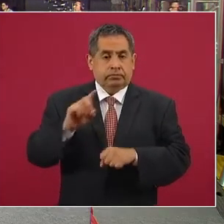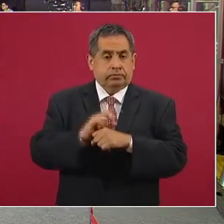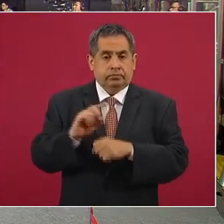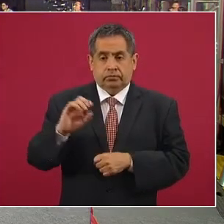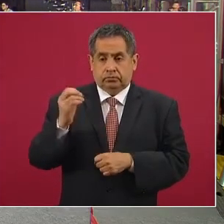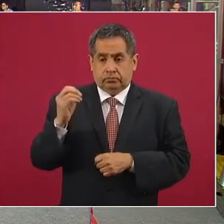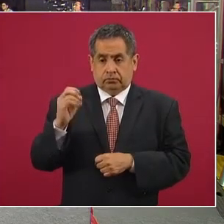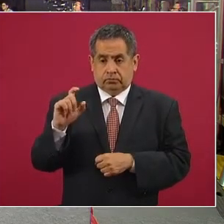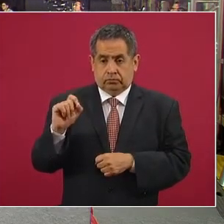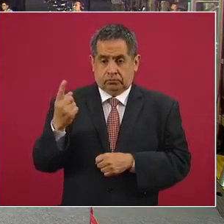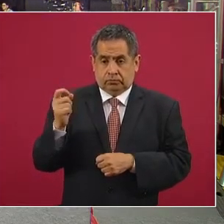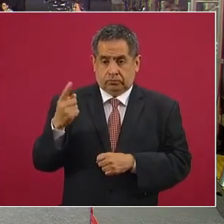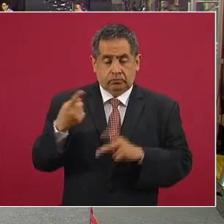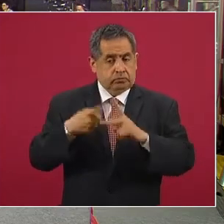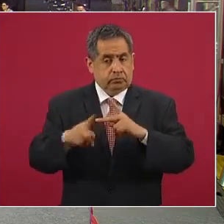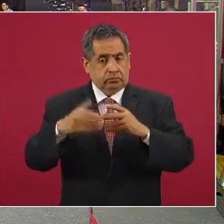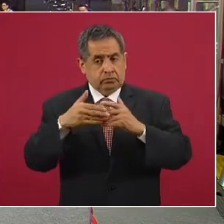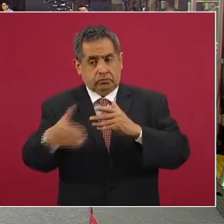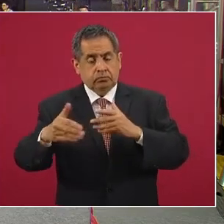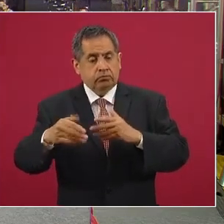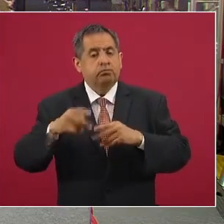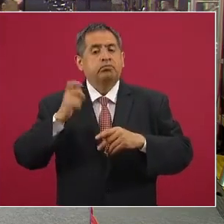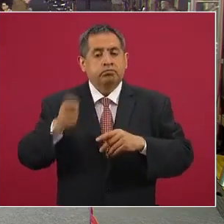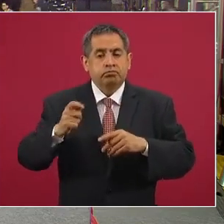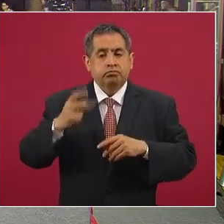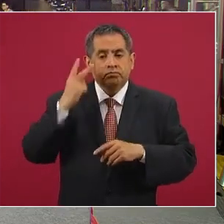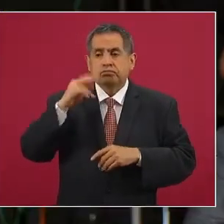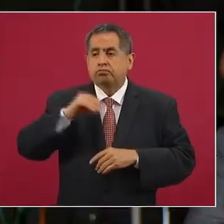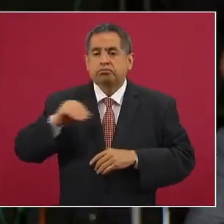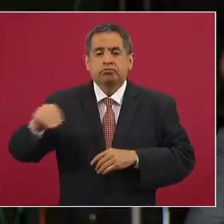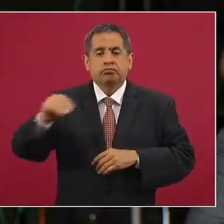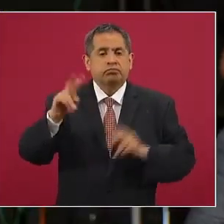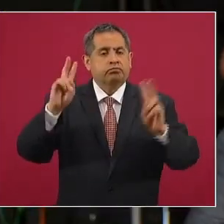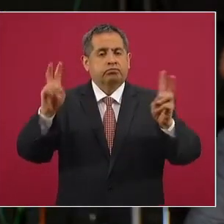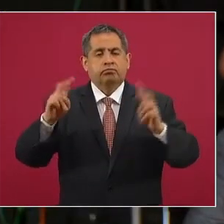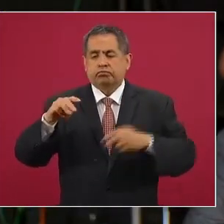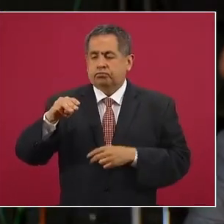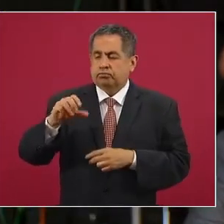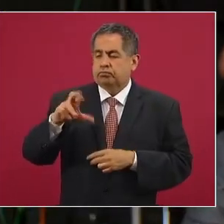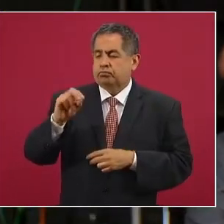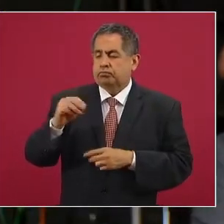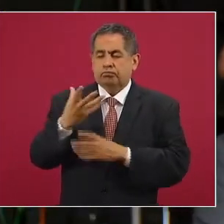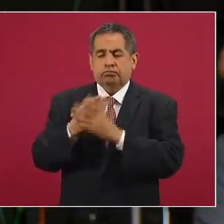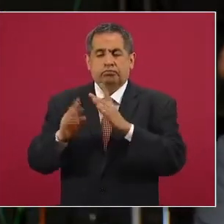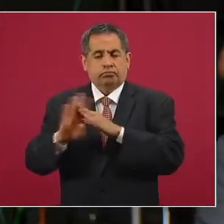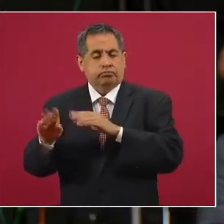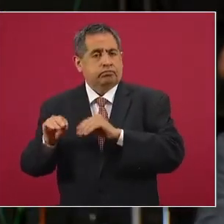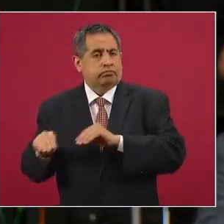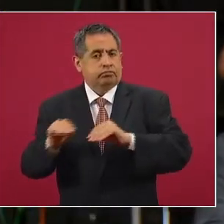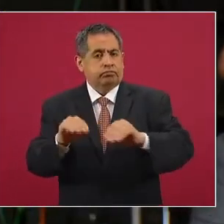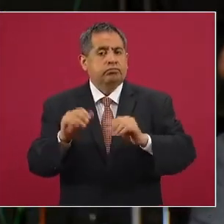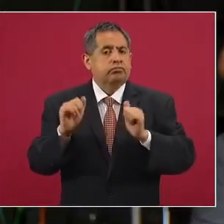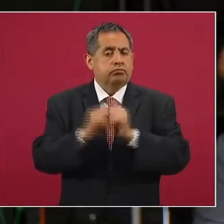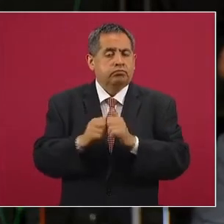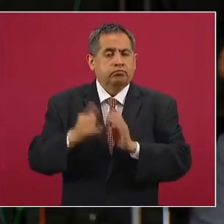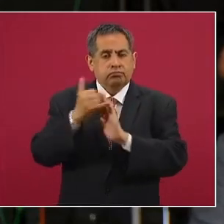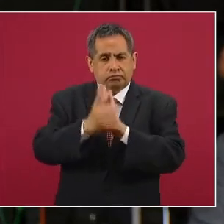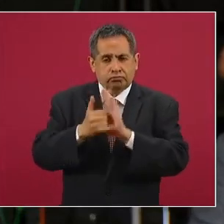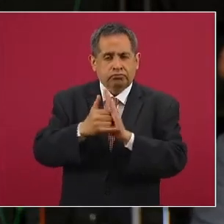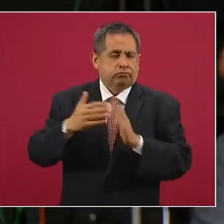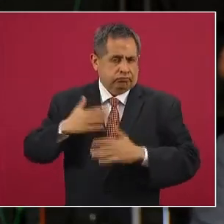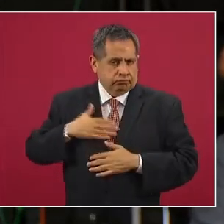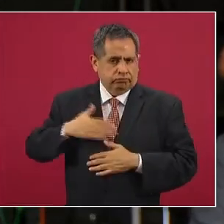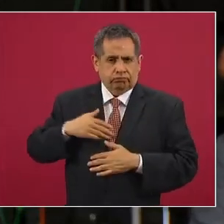de octubre arrancaremos la gira de trabajo denominada Marco Migrante, con la participación del canal de YouTube Marco